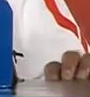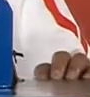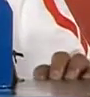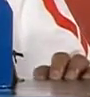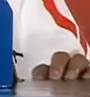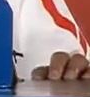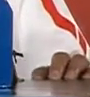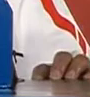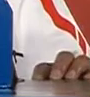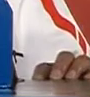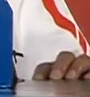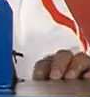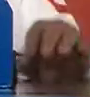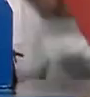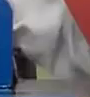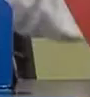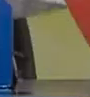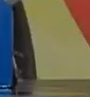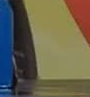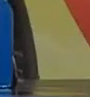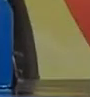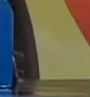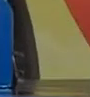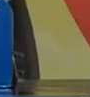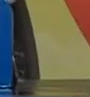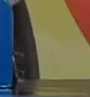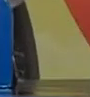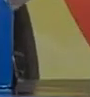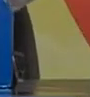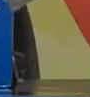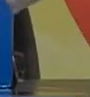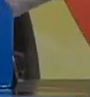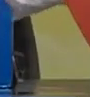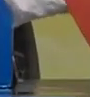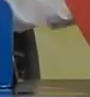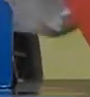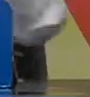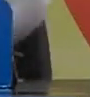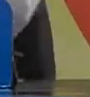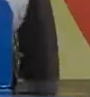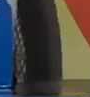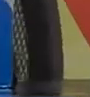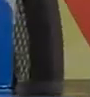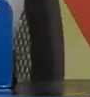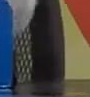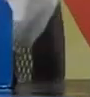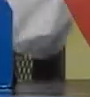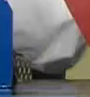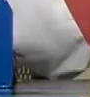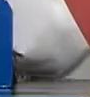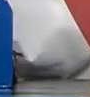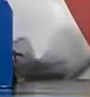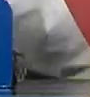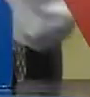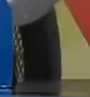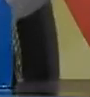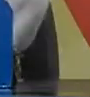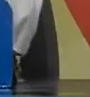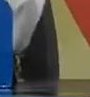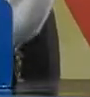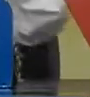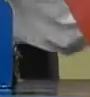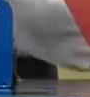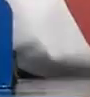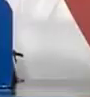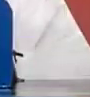ponga usted a estarse comiendo esa fruta que le ponen a los demonios porque se endemonia a usted también se